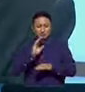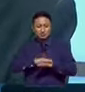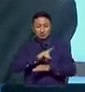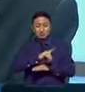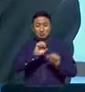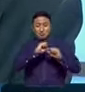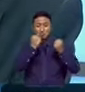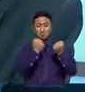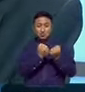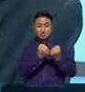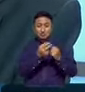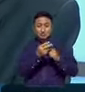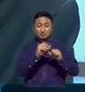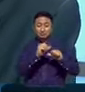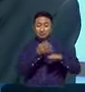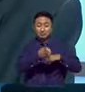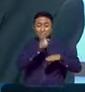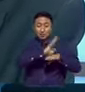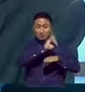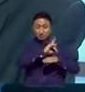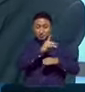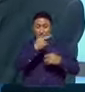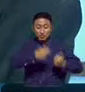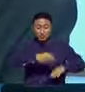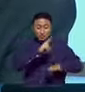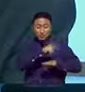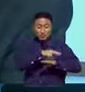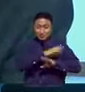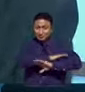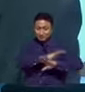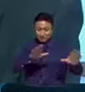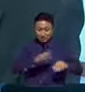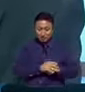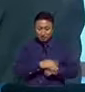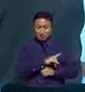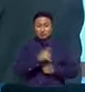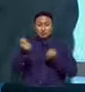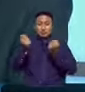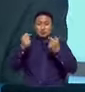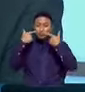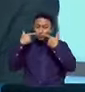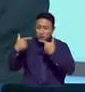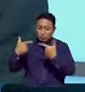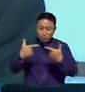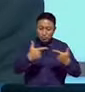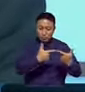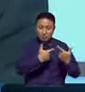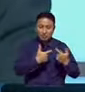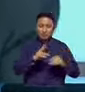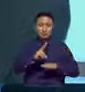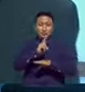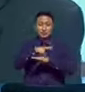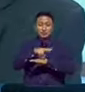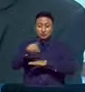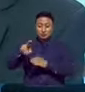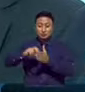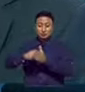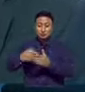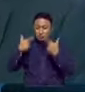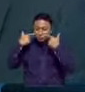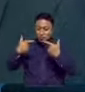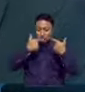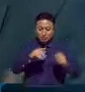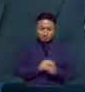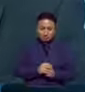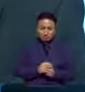que fiscalice, una asamblea con autonomía, una asamblea que ponga el ojo a los organismos de control, que ponga el ojo al fiscal, que ponga el ojo al contralor,